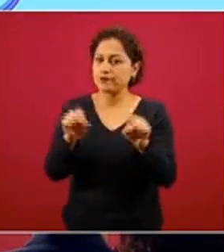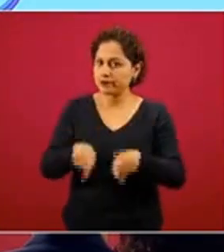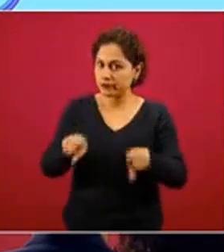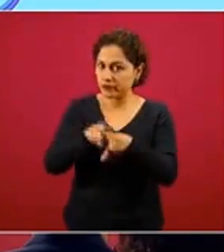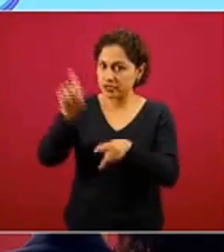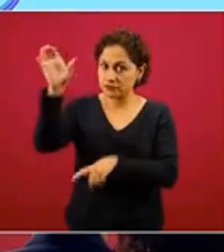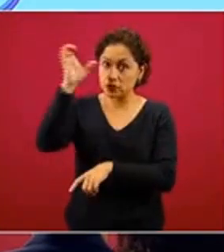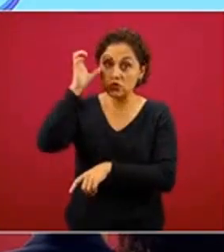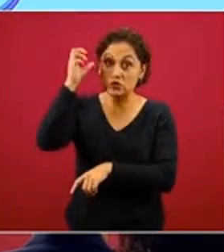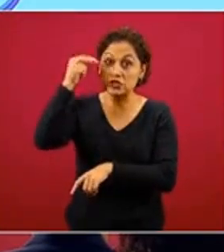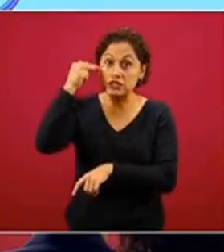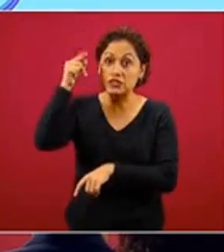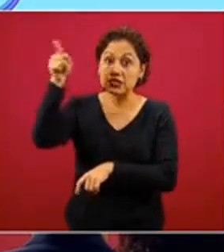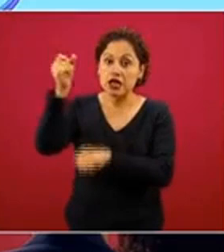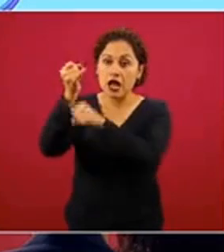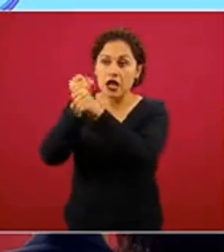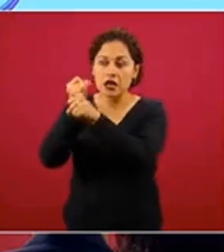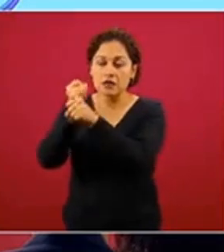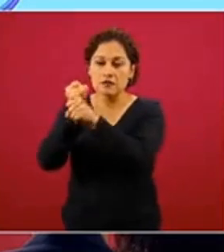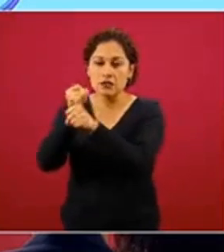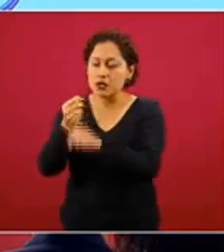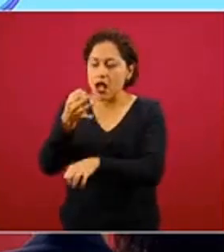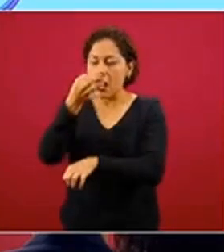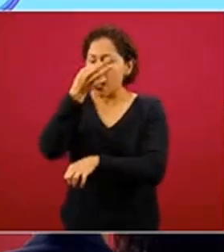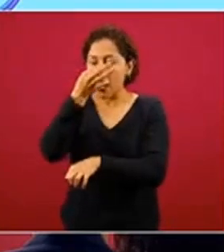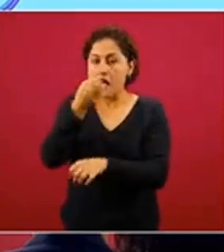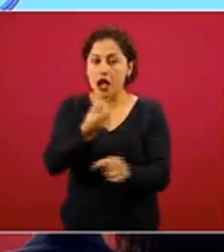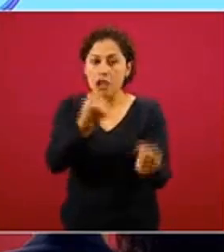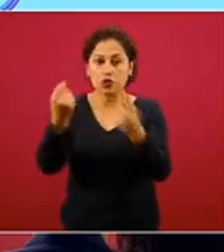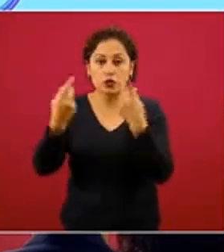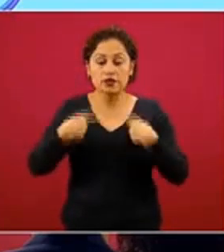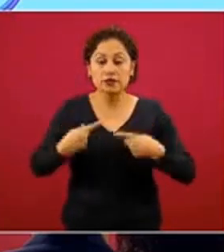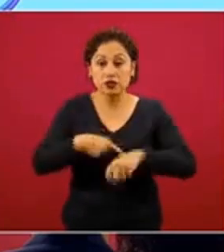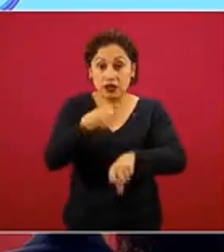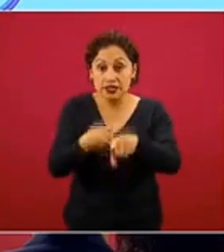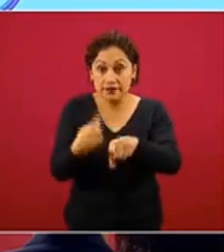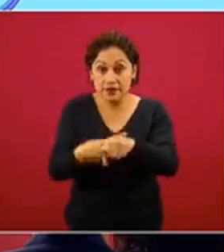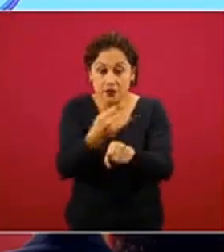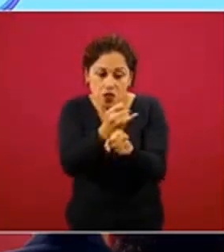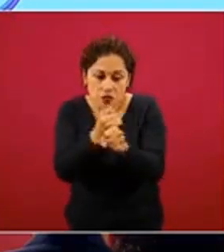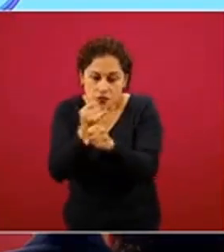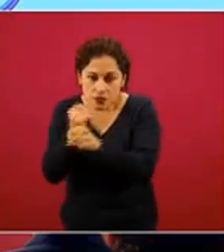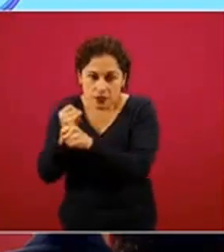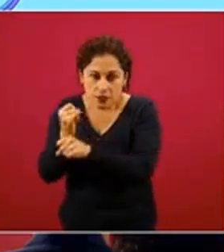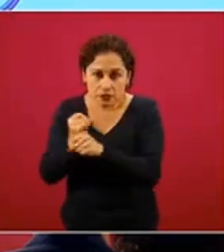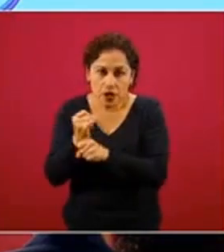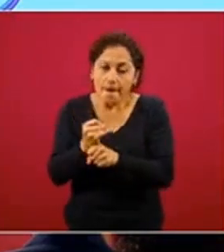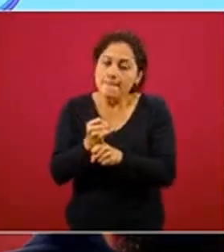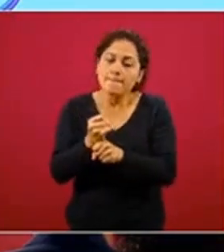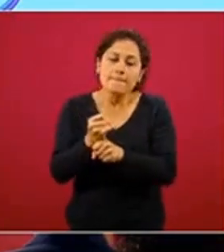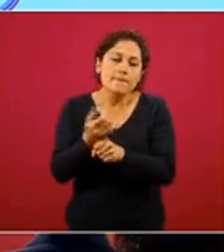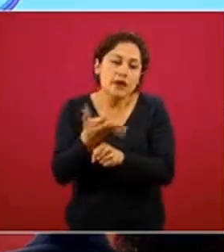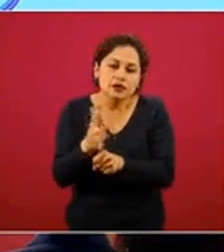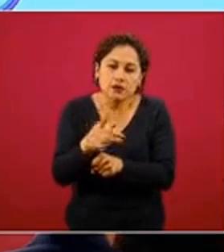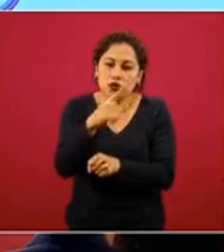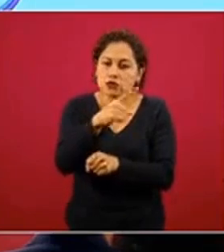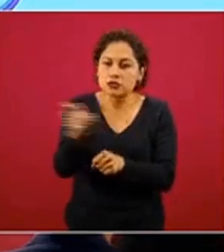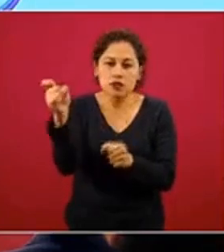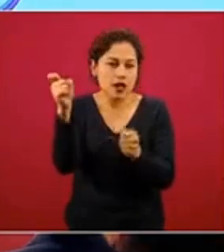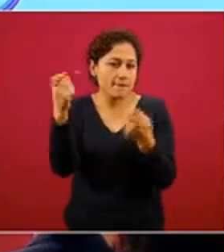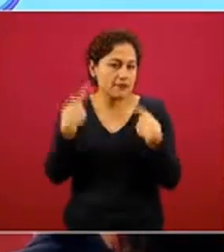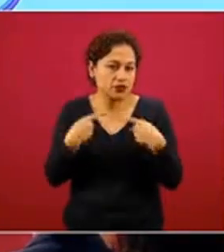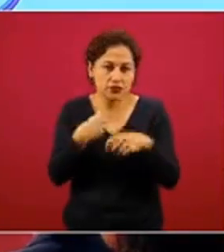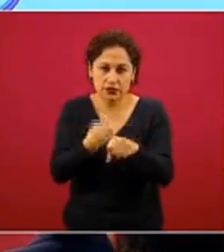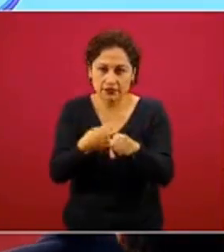hecho un estudio rápido en unos cuantos pacientes, y ahora fueron varios cientos de pacientes que